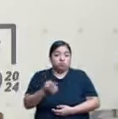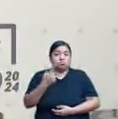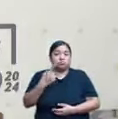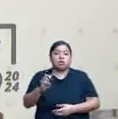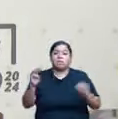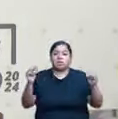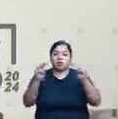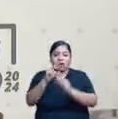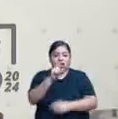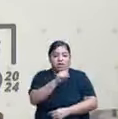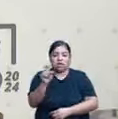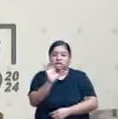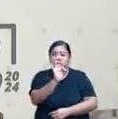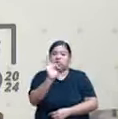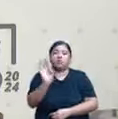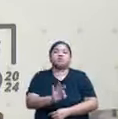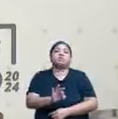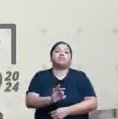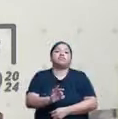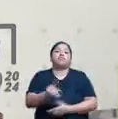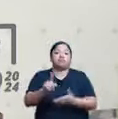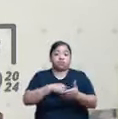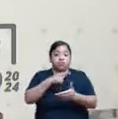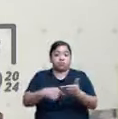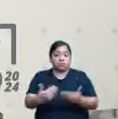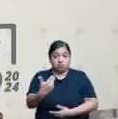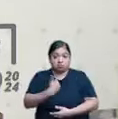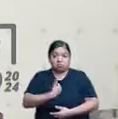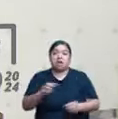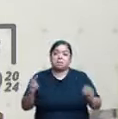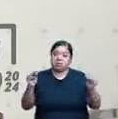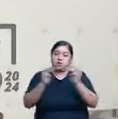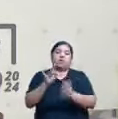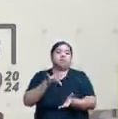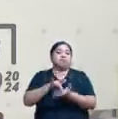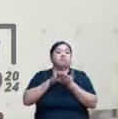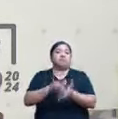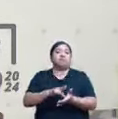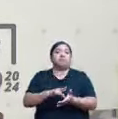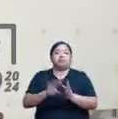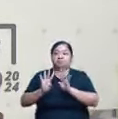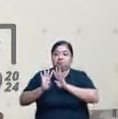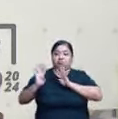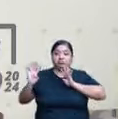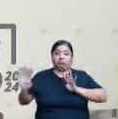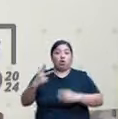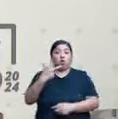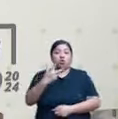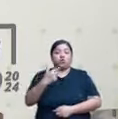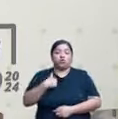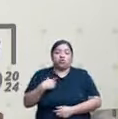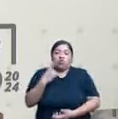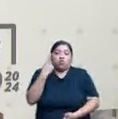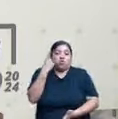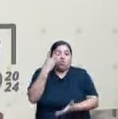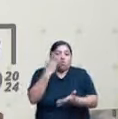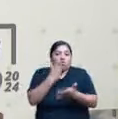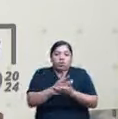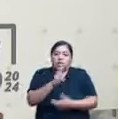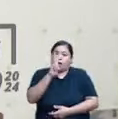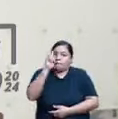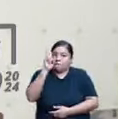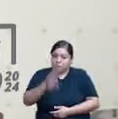al 100%. Un voto por mí es un voto por Mixquiahuala. De los 8 que estamos contendiendo, yo soy la única opción